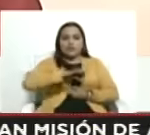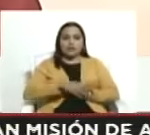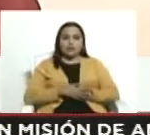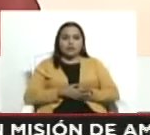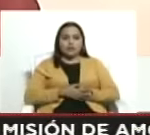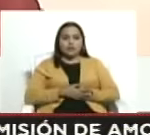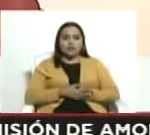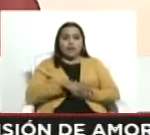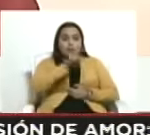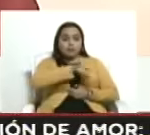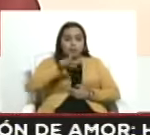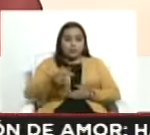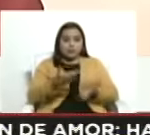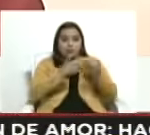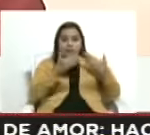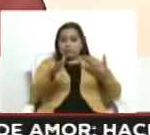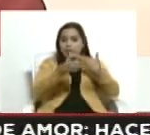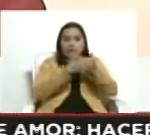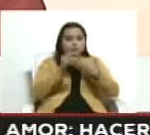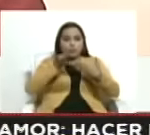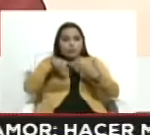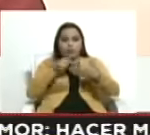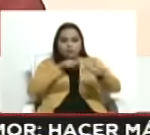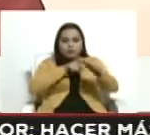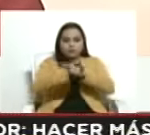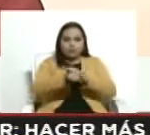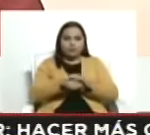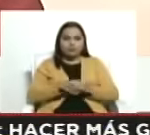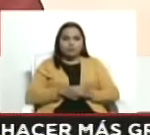nuestros funcionarios allí se encerraron y no pudieron.